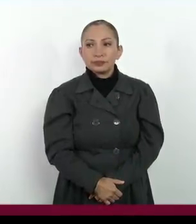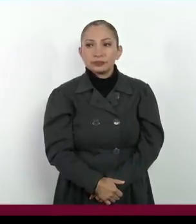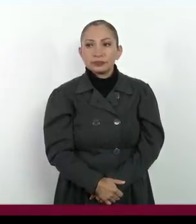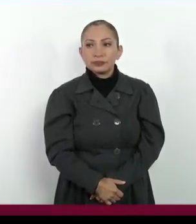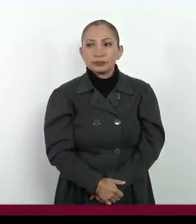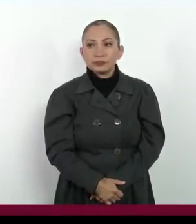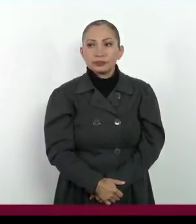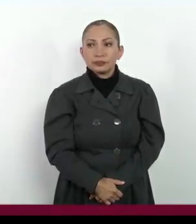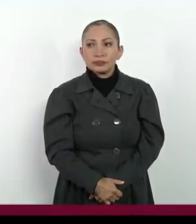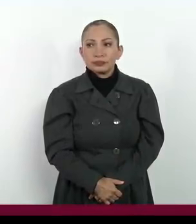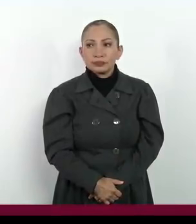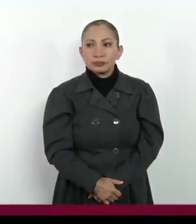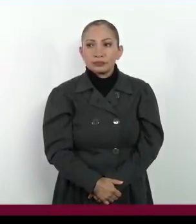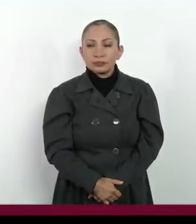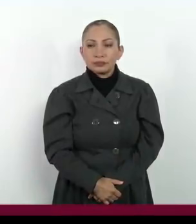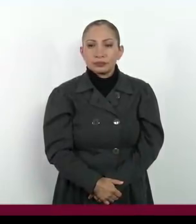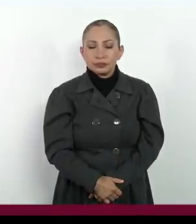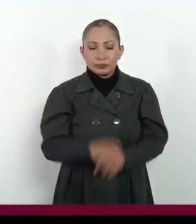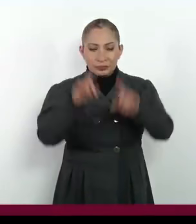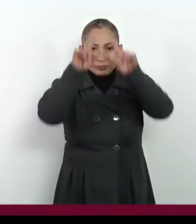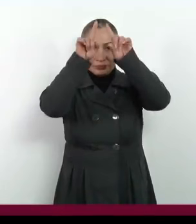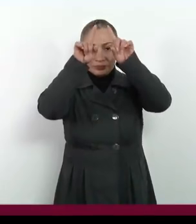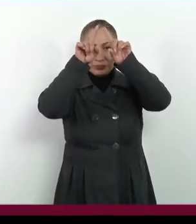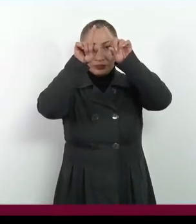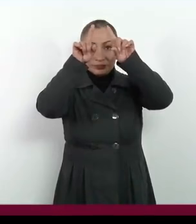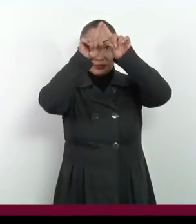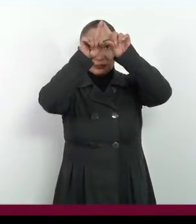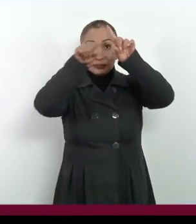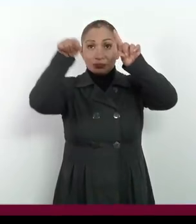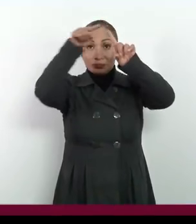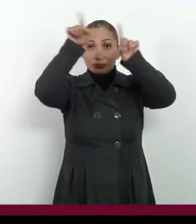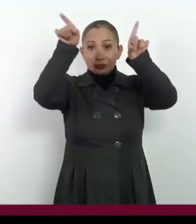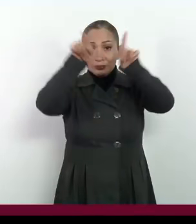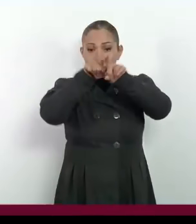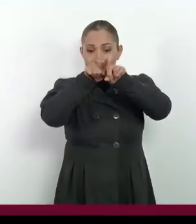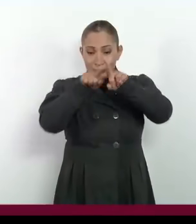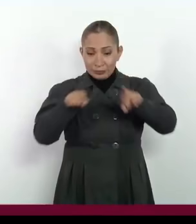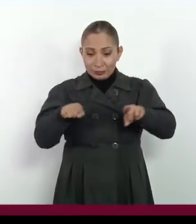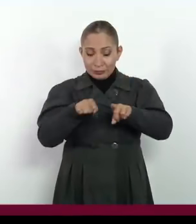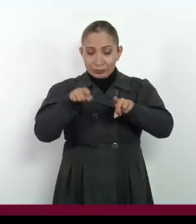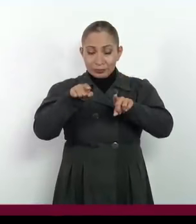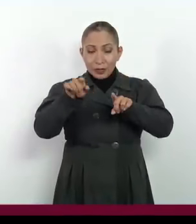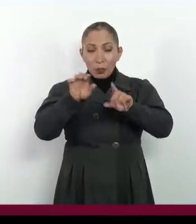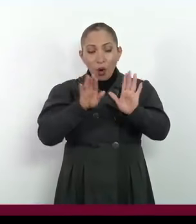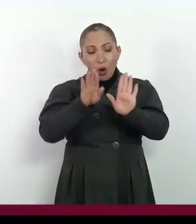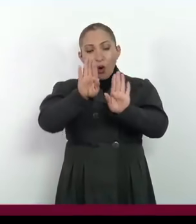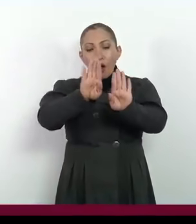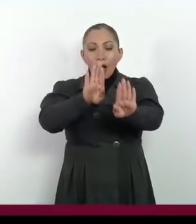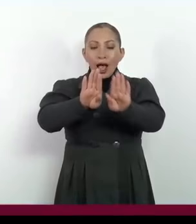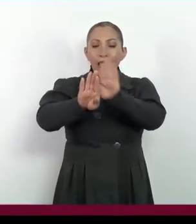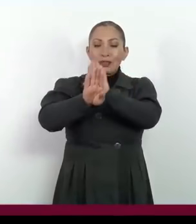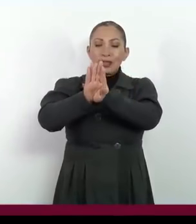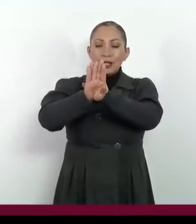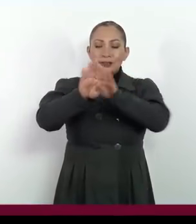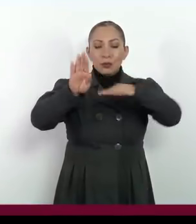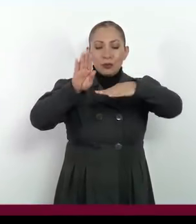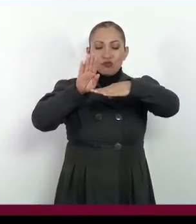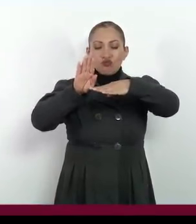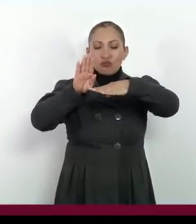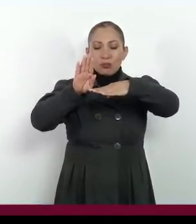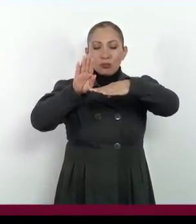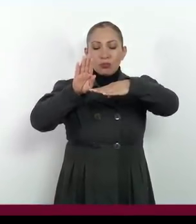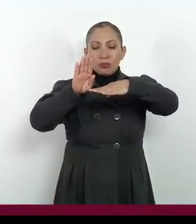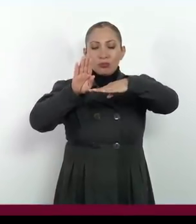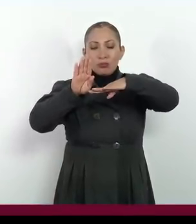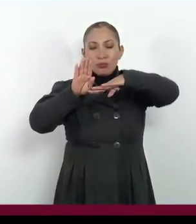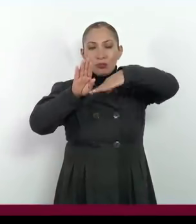Ahí lo tienen. Lo estoy dibujando por atrás. Ahí quedó. ¿Sale? Espero... Espero se empiece a entender muy bien qué es lo